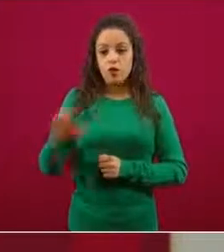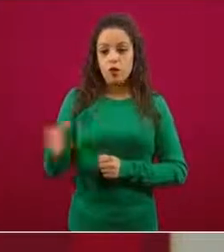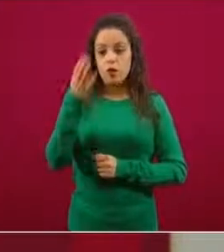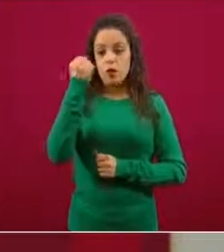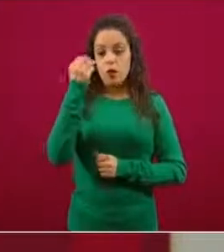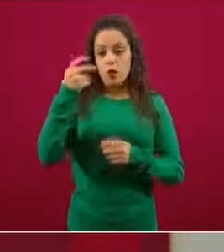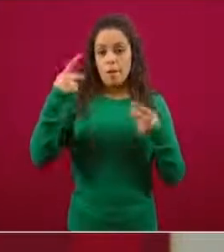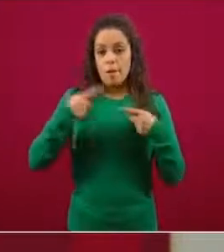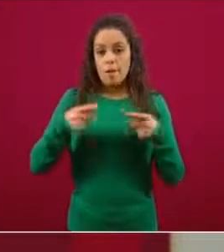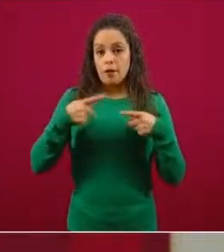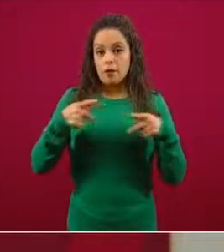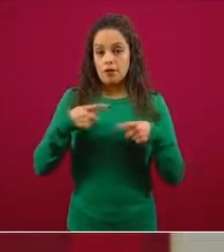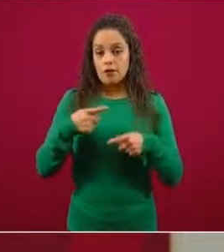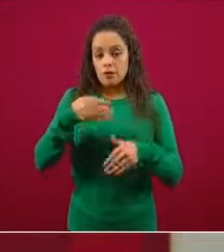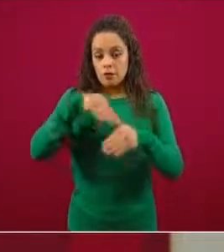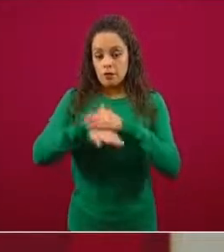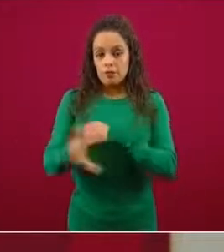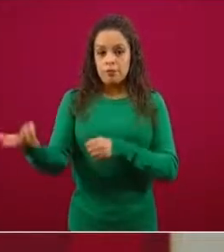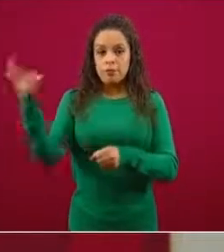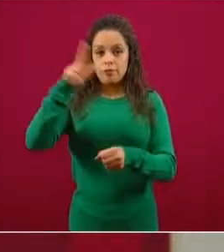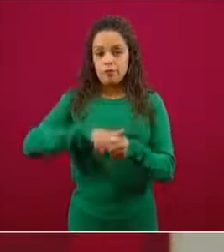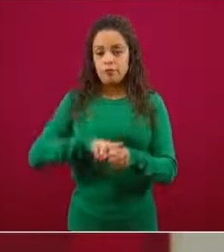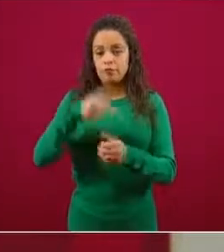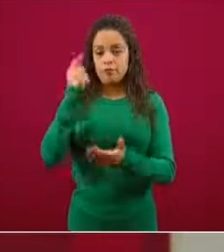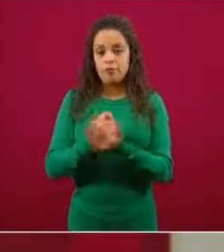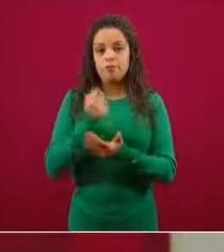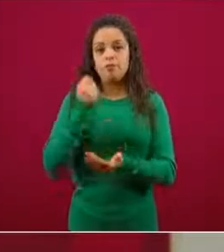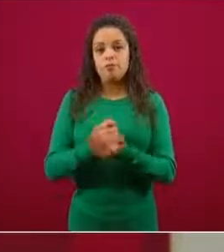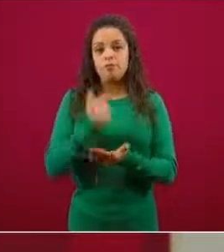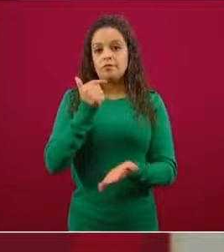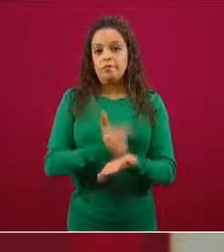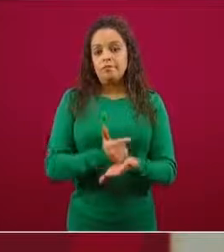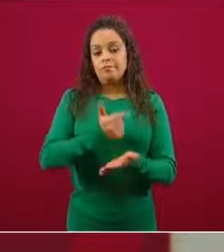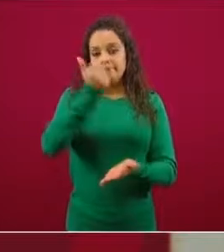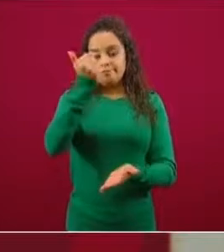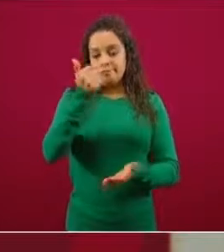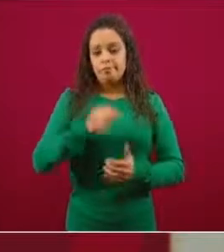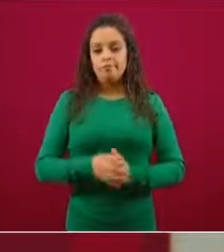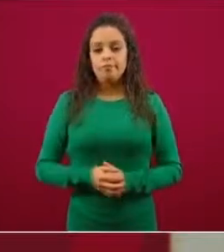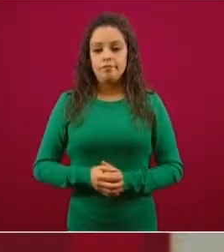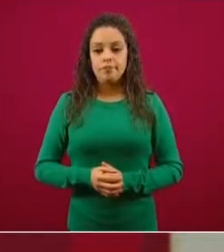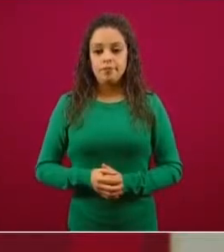personas hospitalizadas en terapia intensiva en los distintos